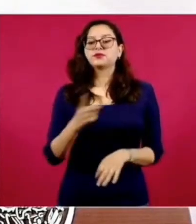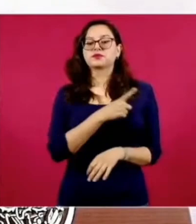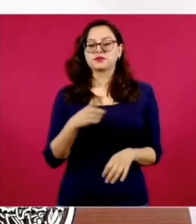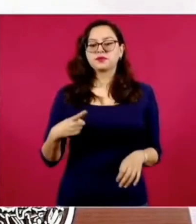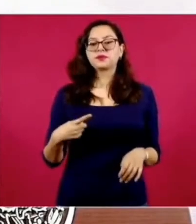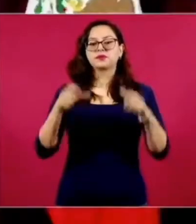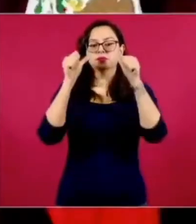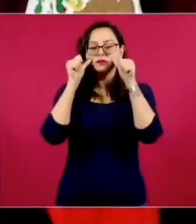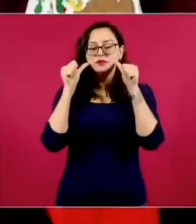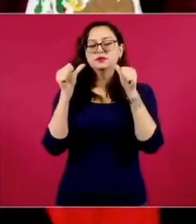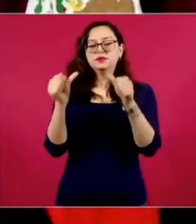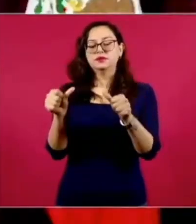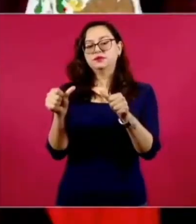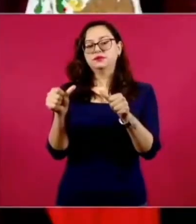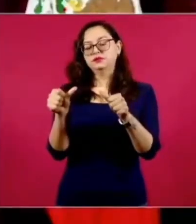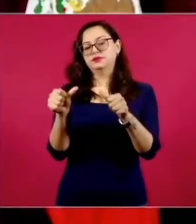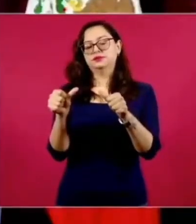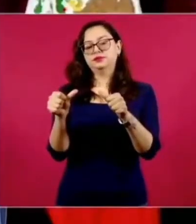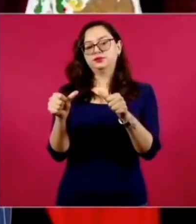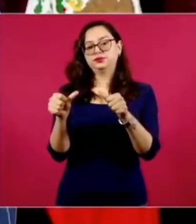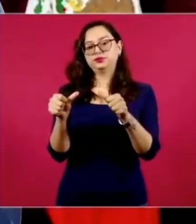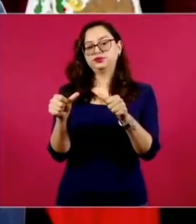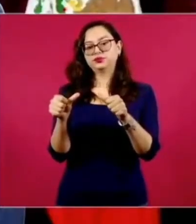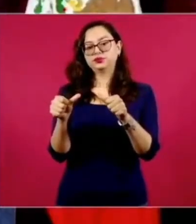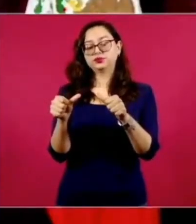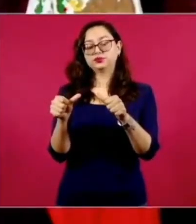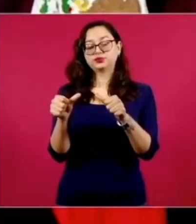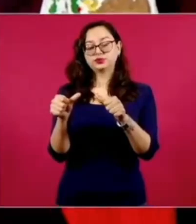para cuando hablan